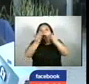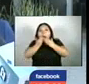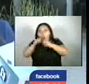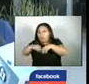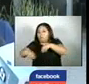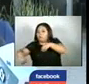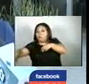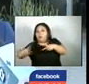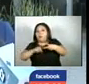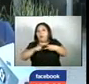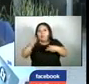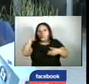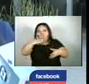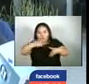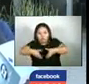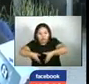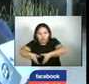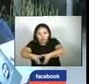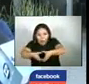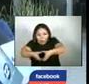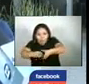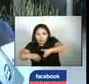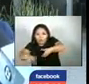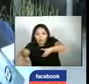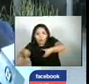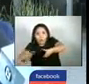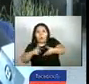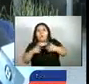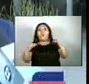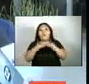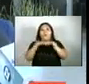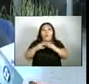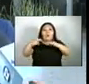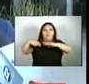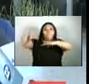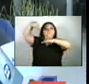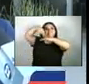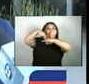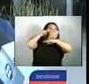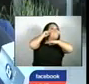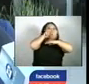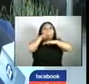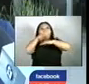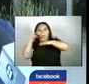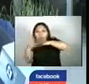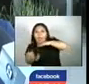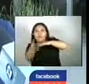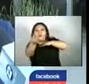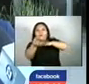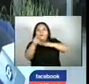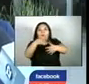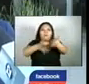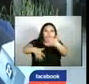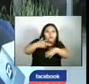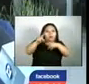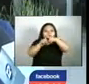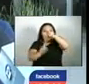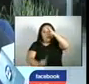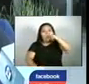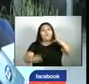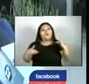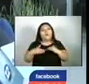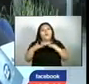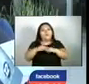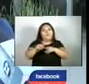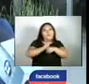planta de tratamiento de aguas negras, también vamos a estar trabajando torres de guardavidas, también vamos a estar trabajando capacitaciones porque